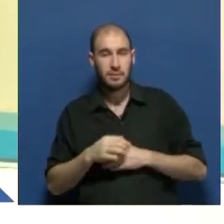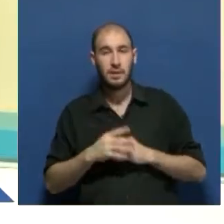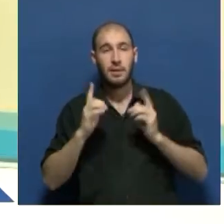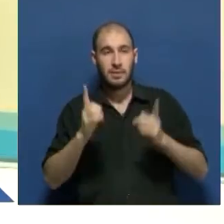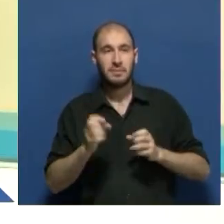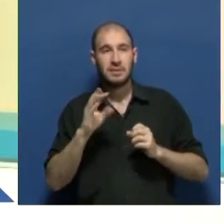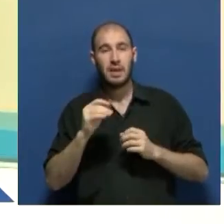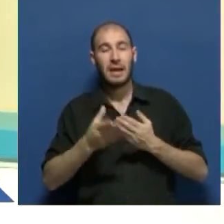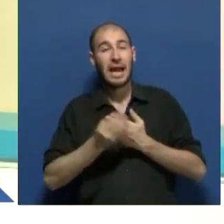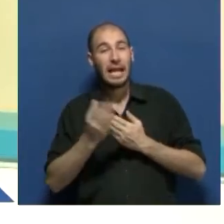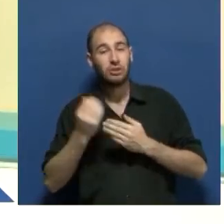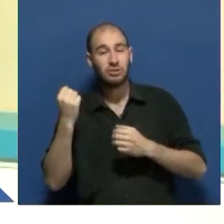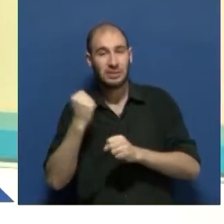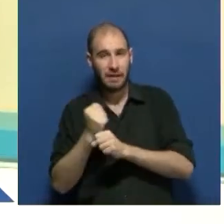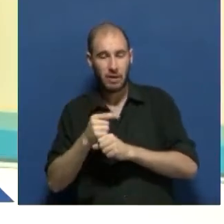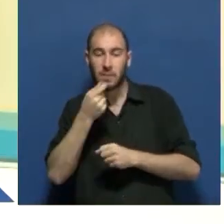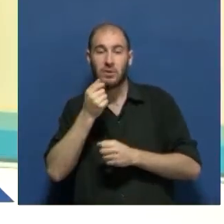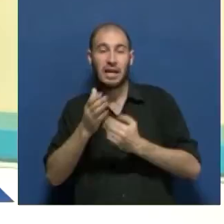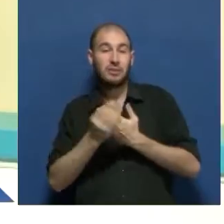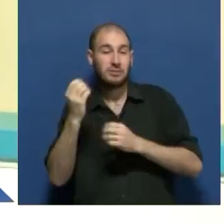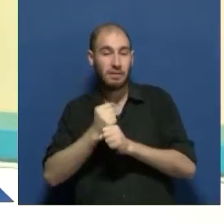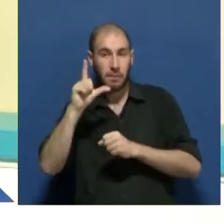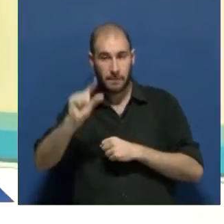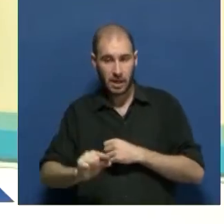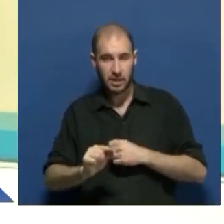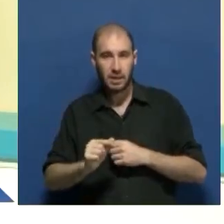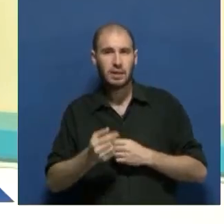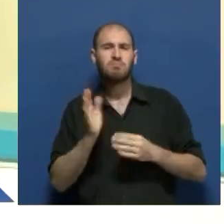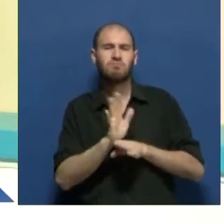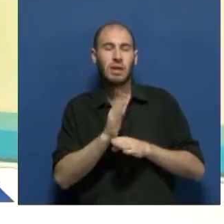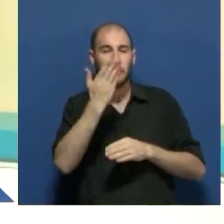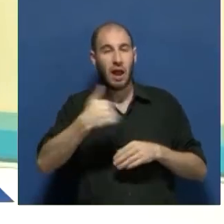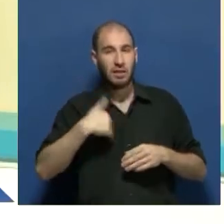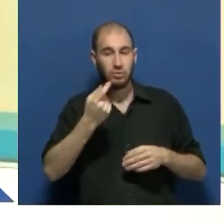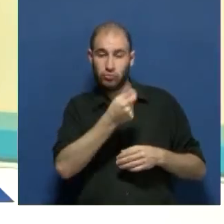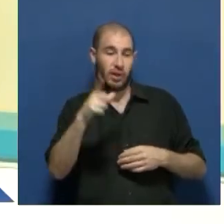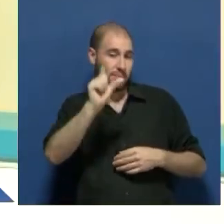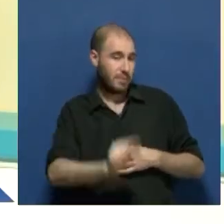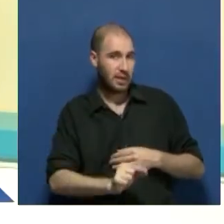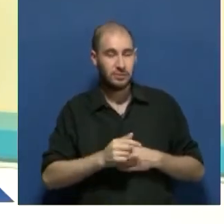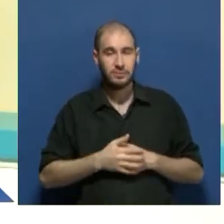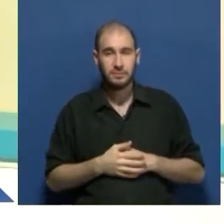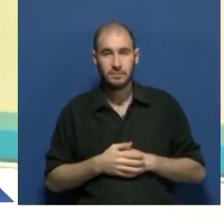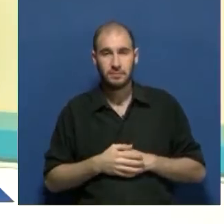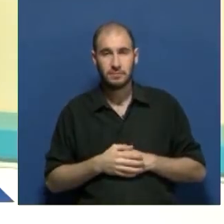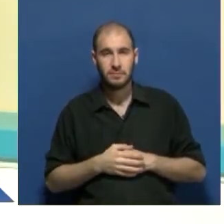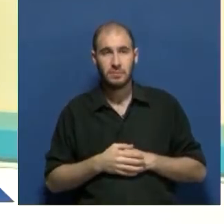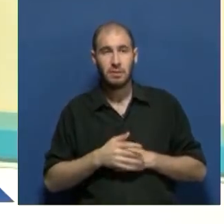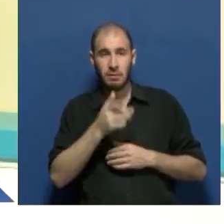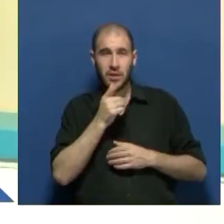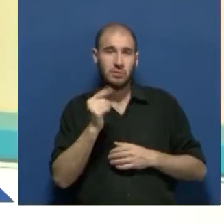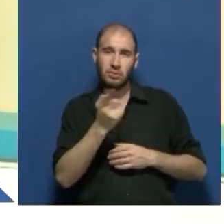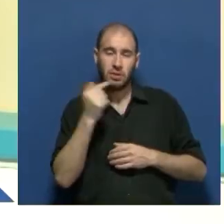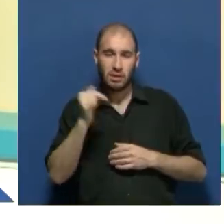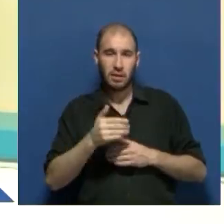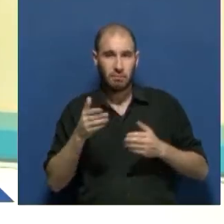se denominan costos laborales, que dicen que hay que bajar el costo laboral, es que los argentinos cobren mucho menos. Y yo creo que vamos